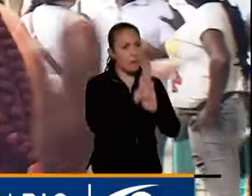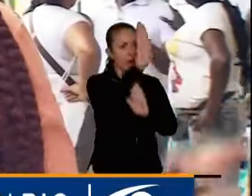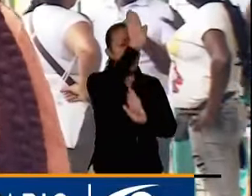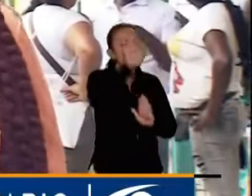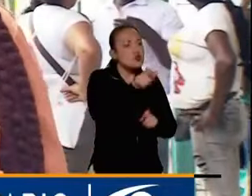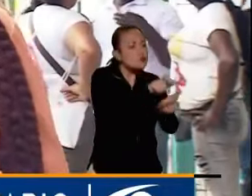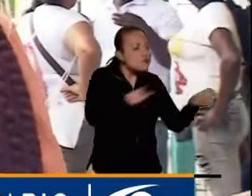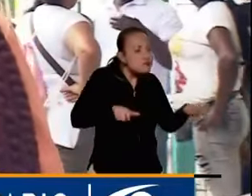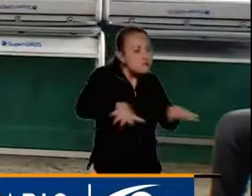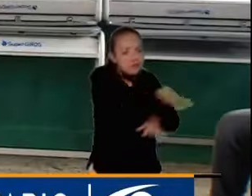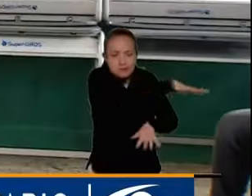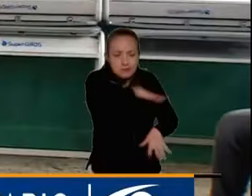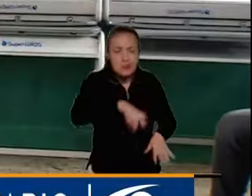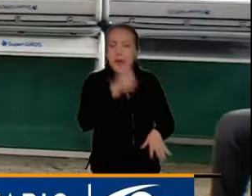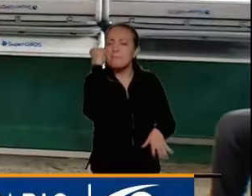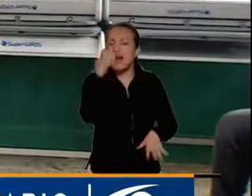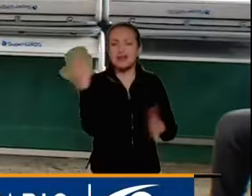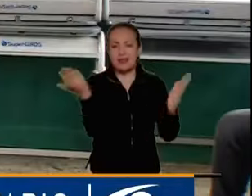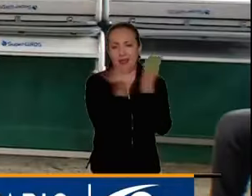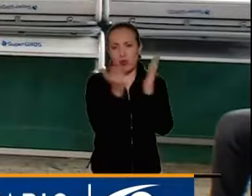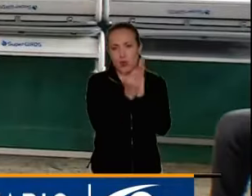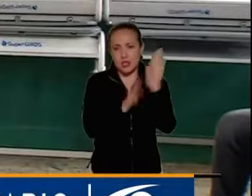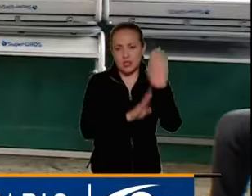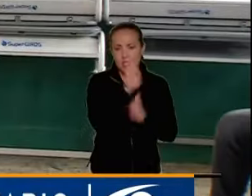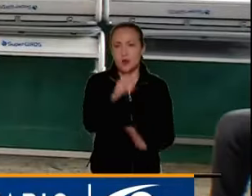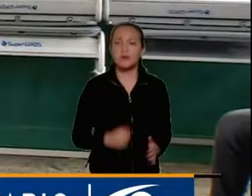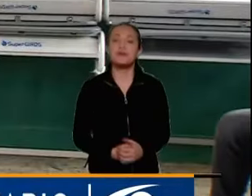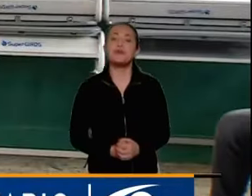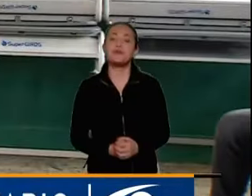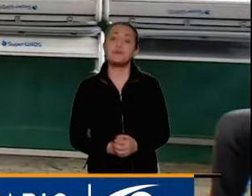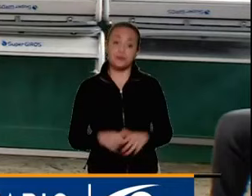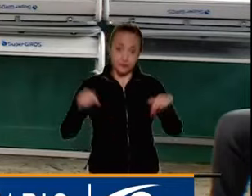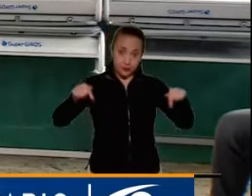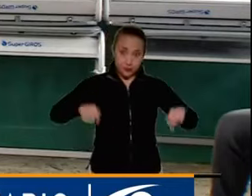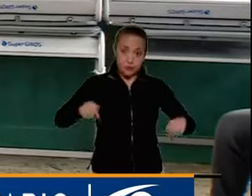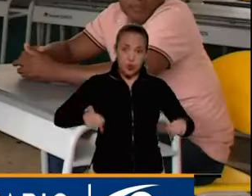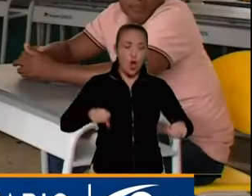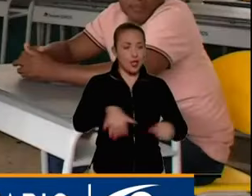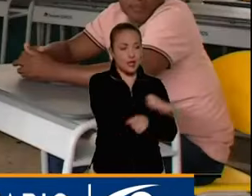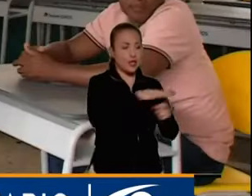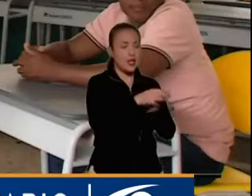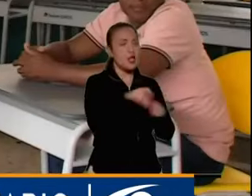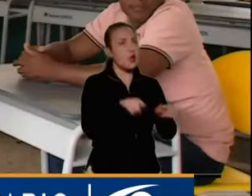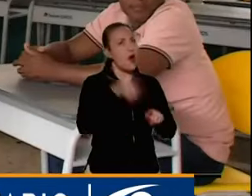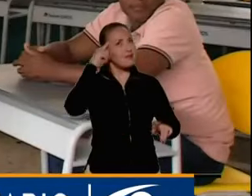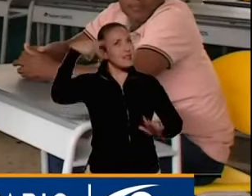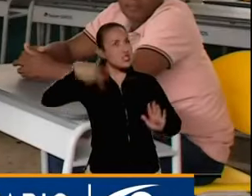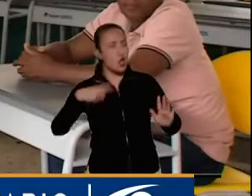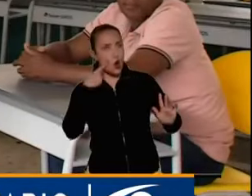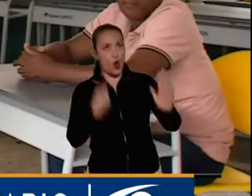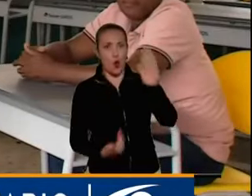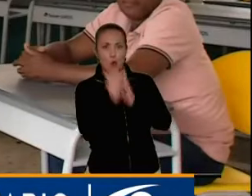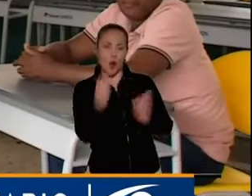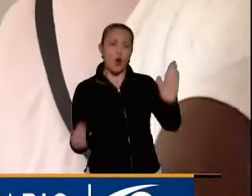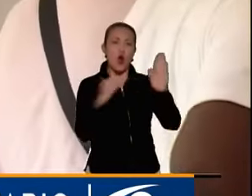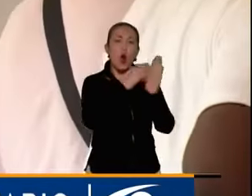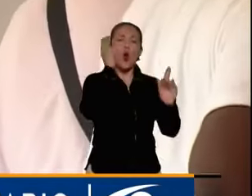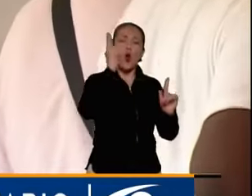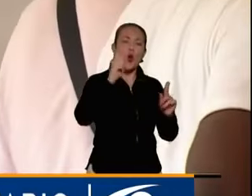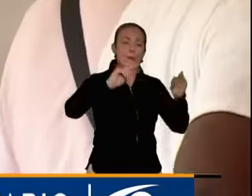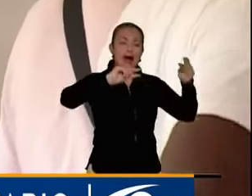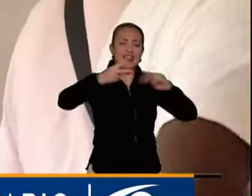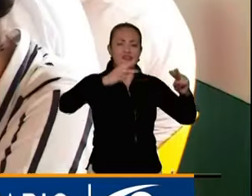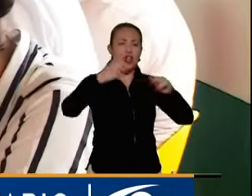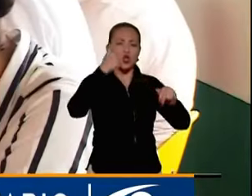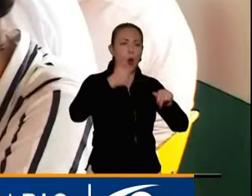todo para el crecimiento de la educación. Este municipio escribe hoy una nueva historia. Después del diferendo limítrofe que por años se enfrentó